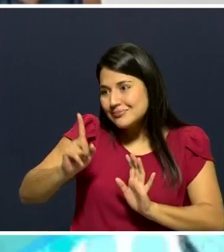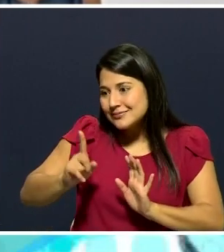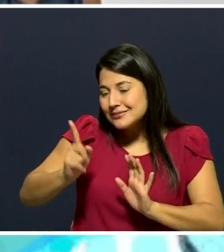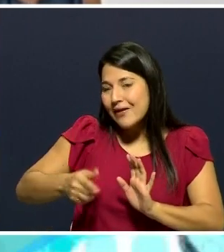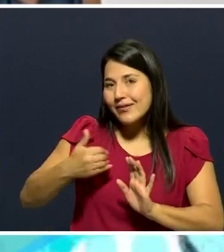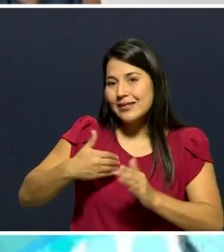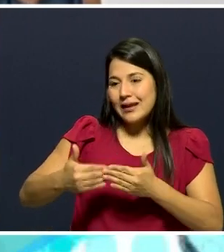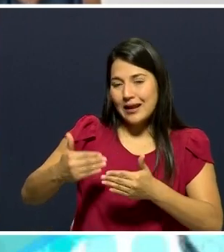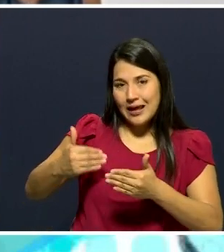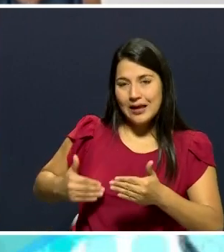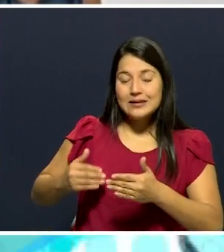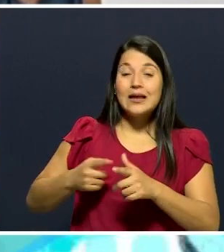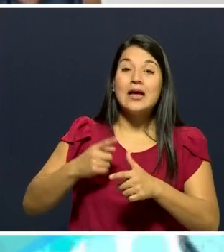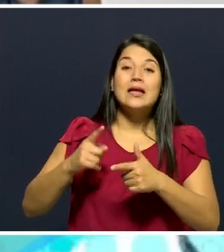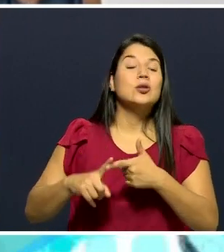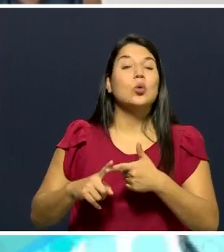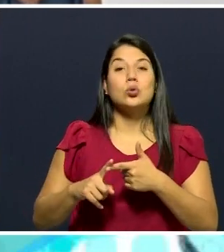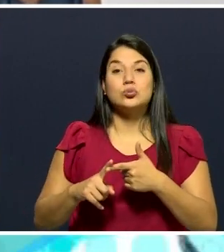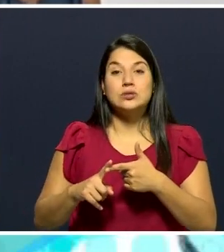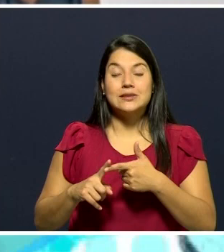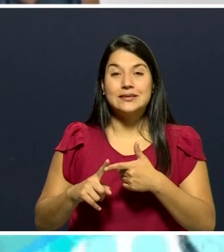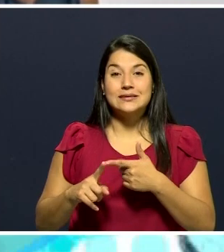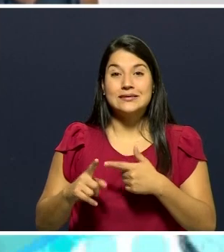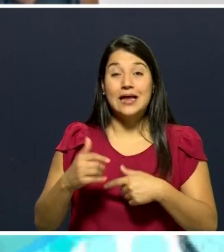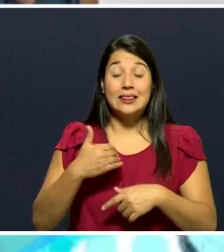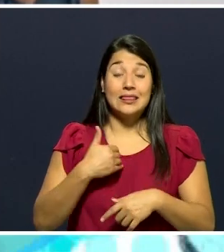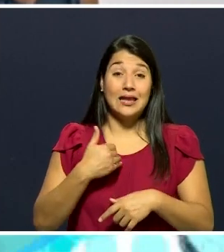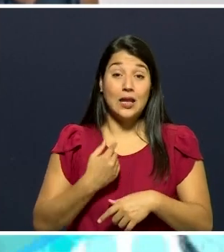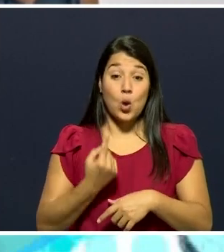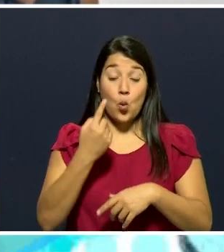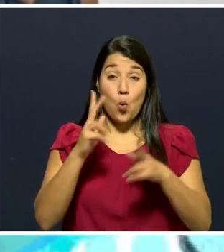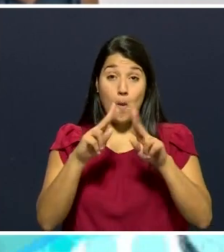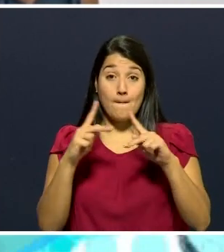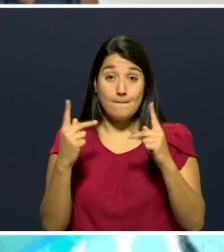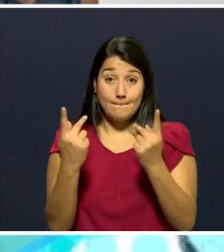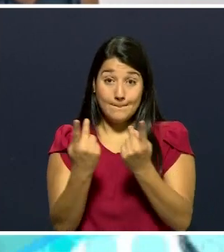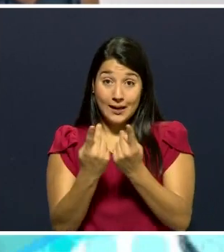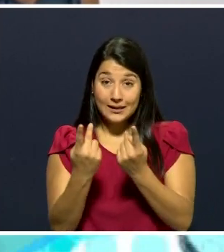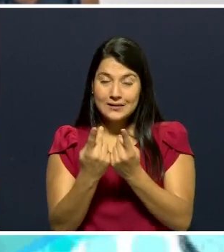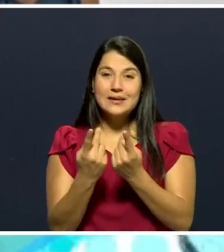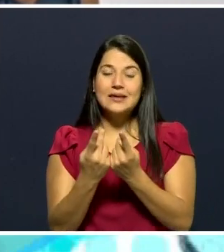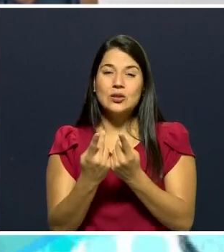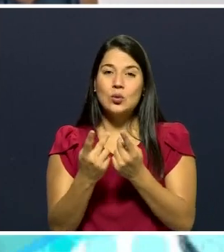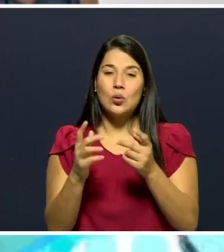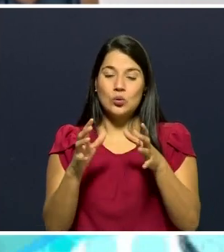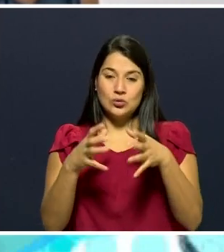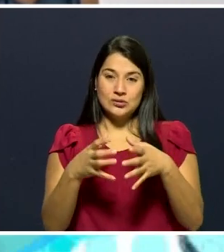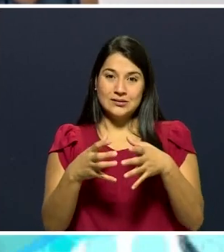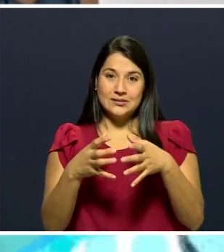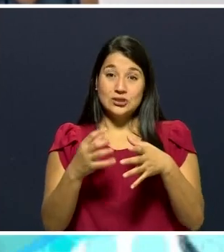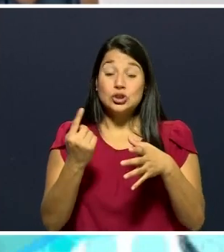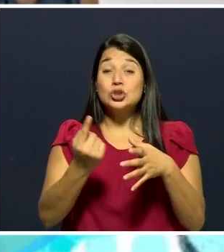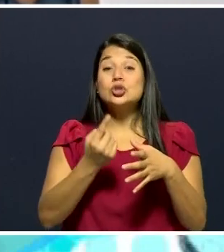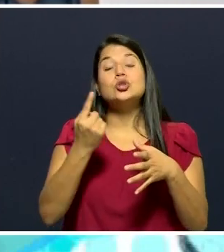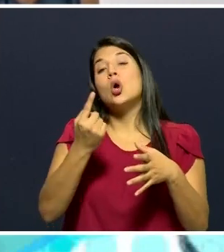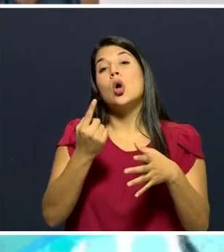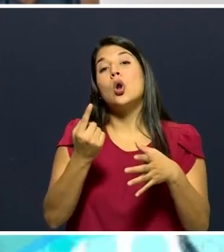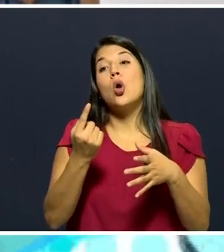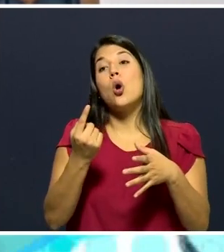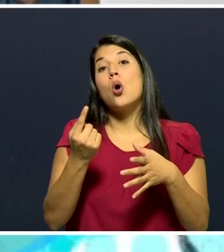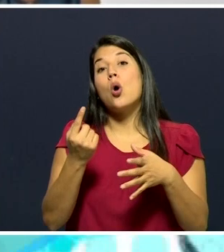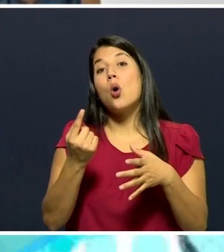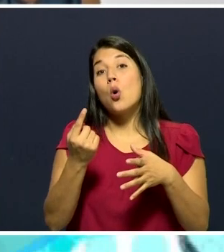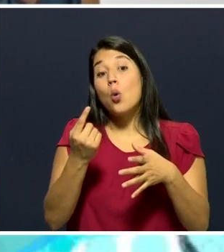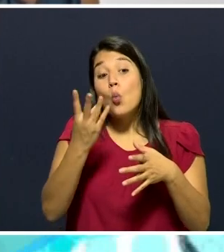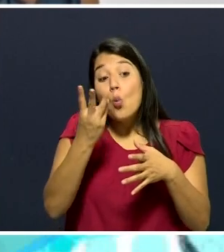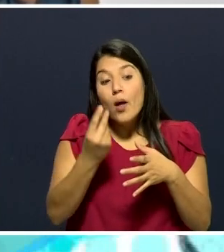de tener un gabinete de oposición donde además solamente cuenten los votos de la oposición y no los votos del partido oficialista